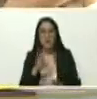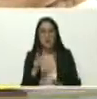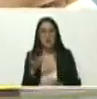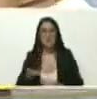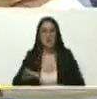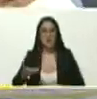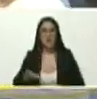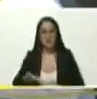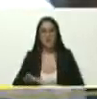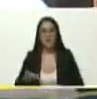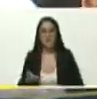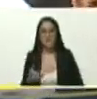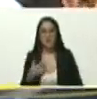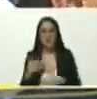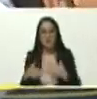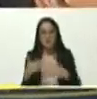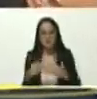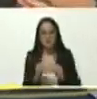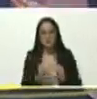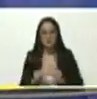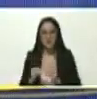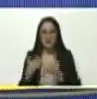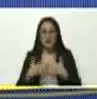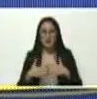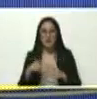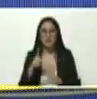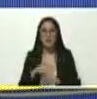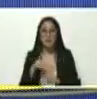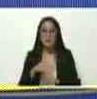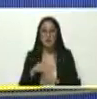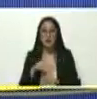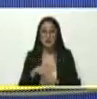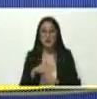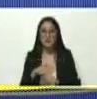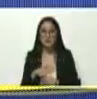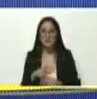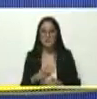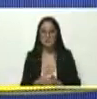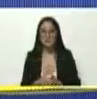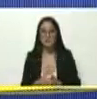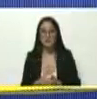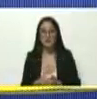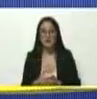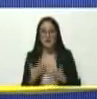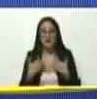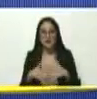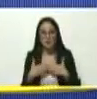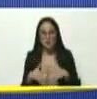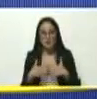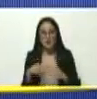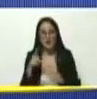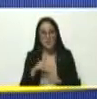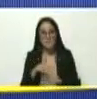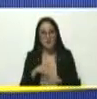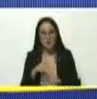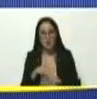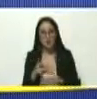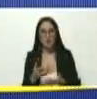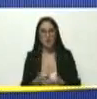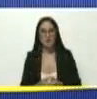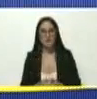Nosotros hemos venido recuperando la industria petrolera, la industria de la refinación, la